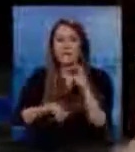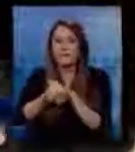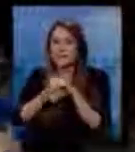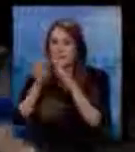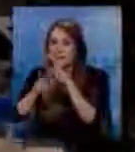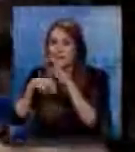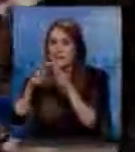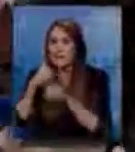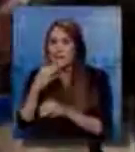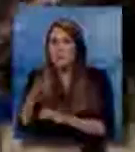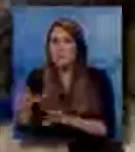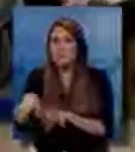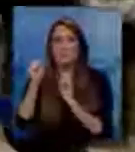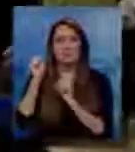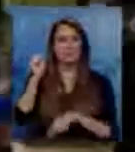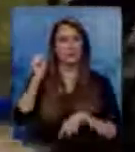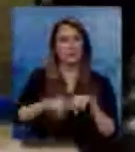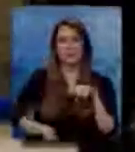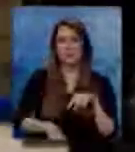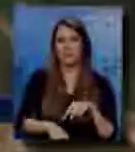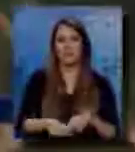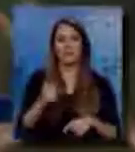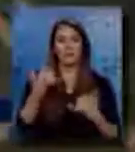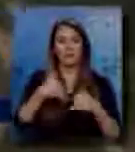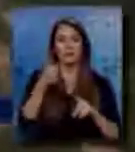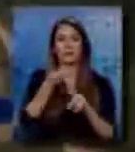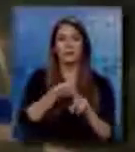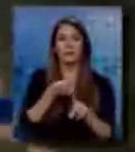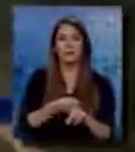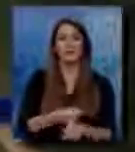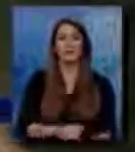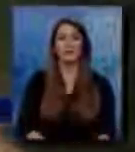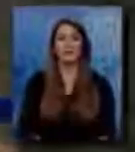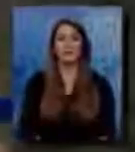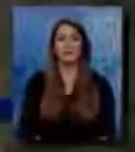realizando sin cuartel, sin pausas. Carmita Argoti, TC Televisión.